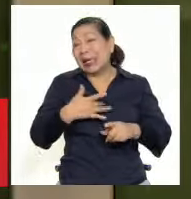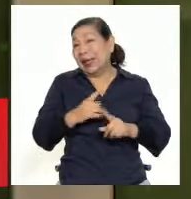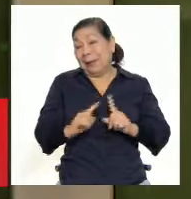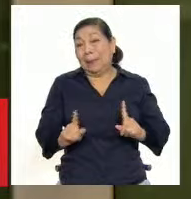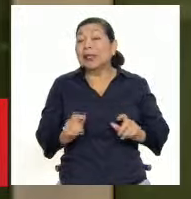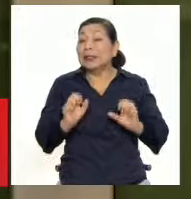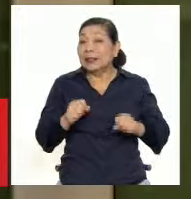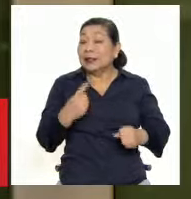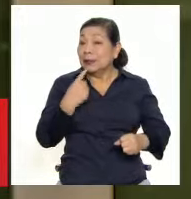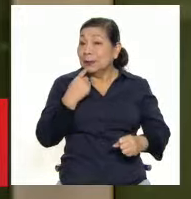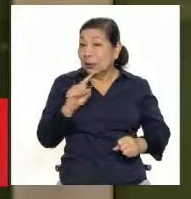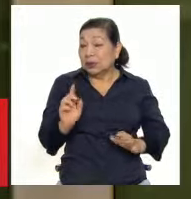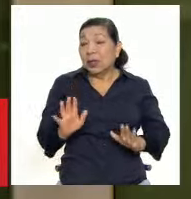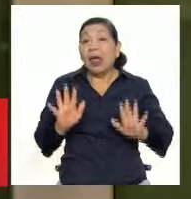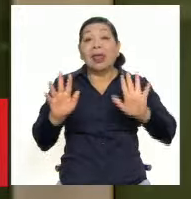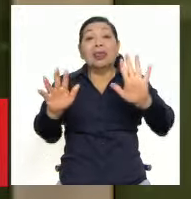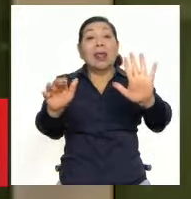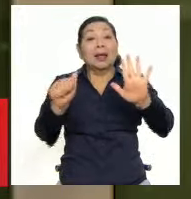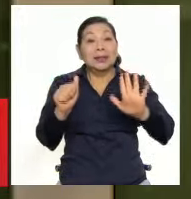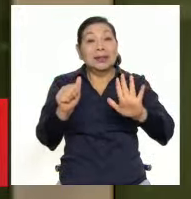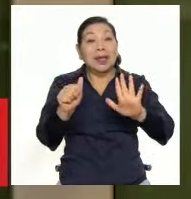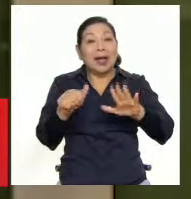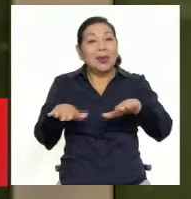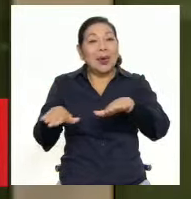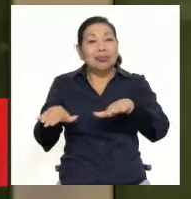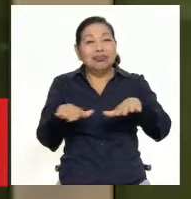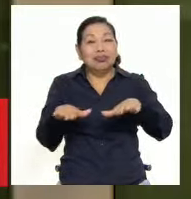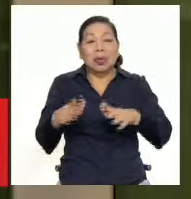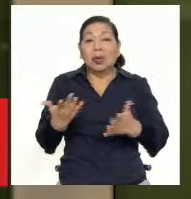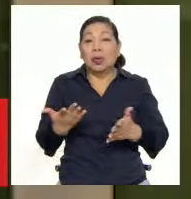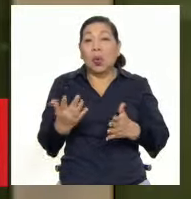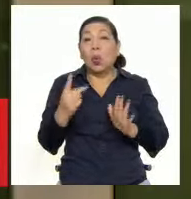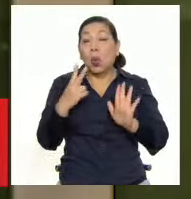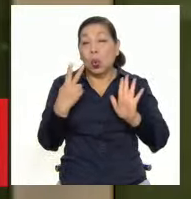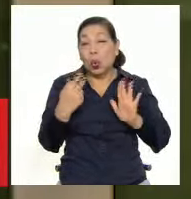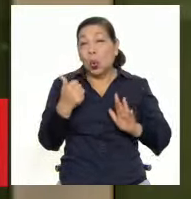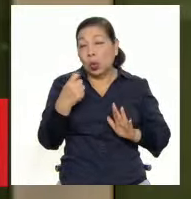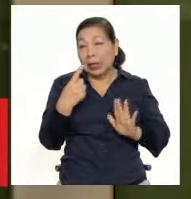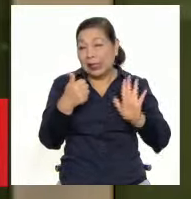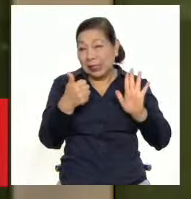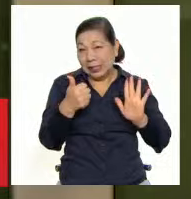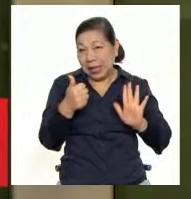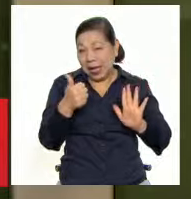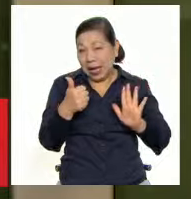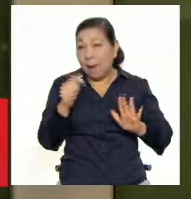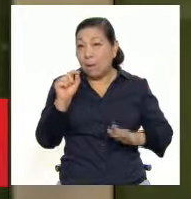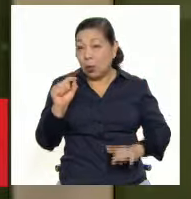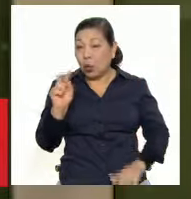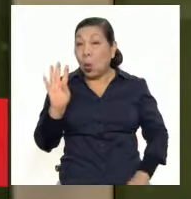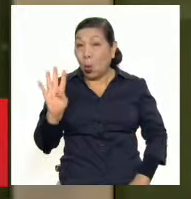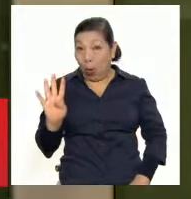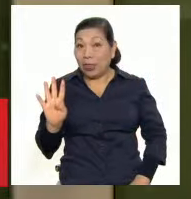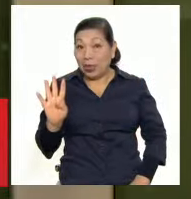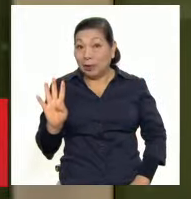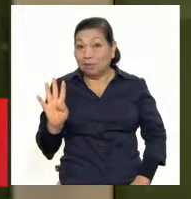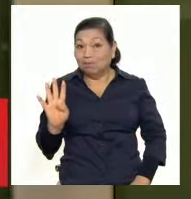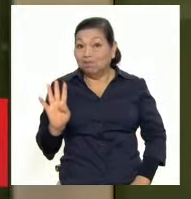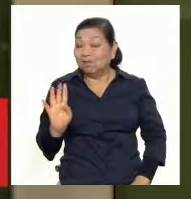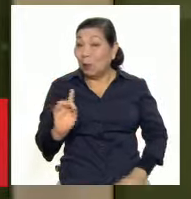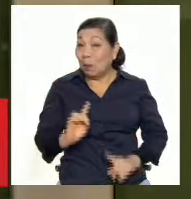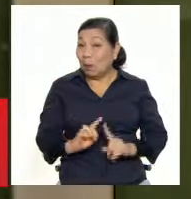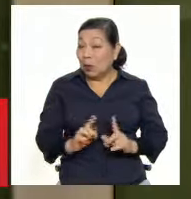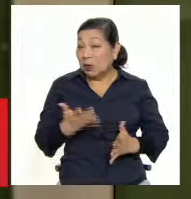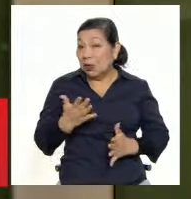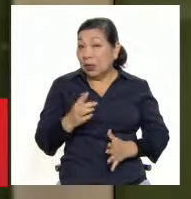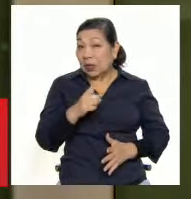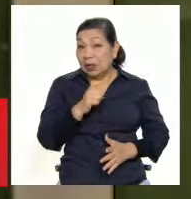escenario nosotros hemos reportado 16 réplicas, entre ellas una de 6.4, ¿no? Y a la fecha se ha registrado